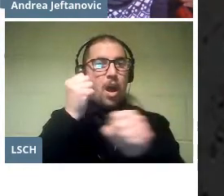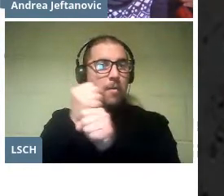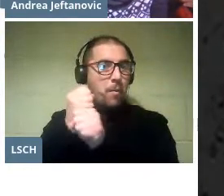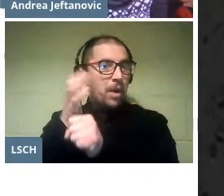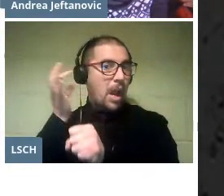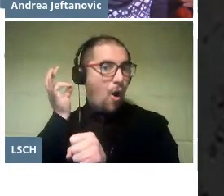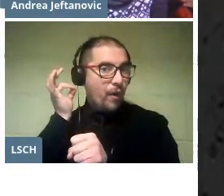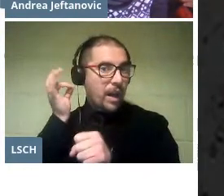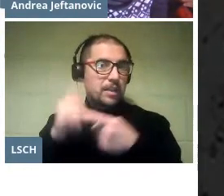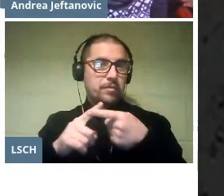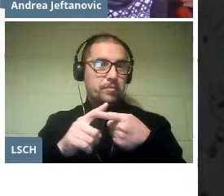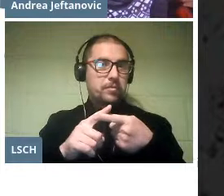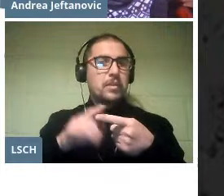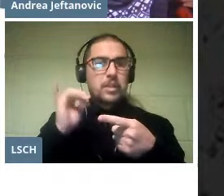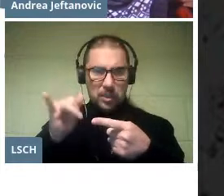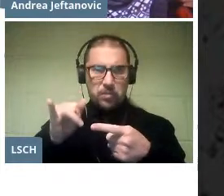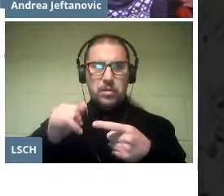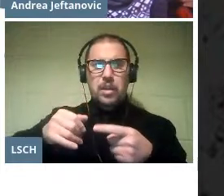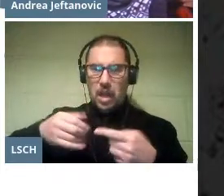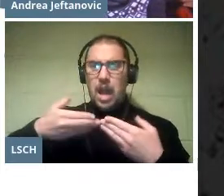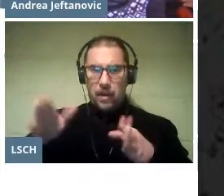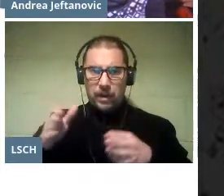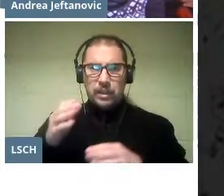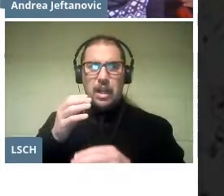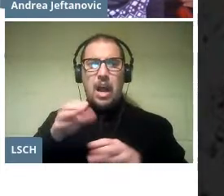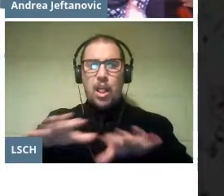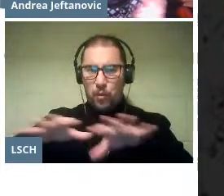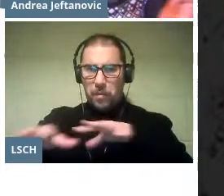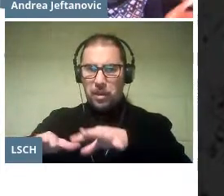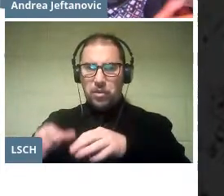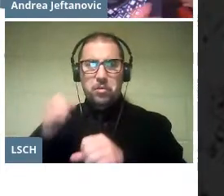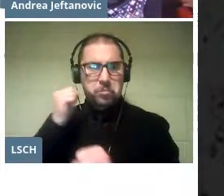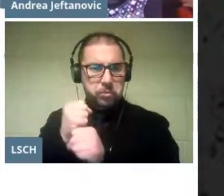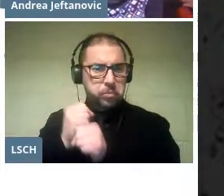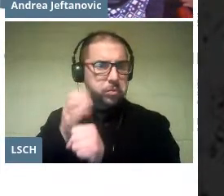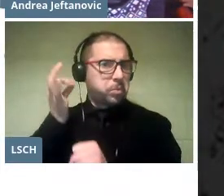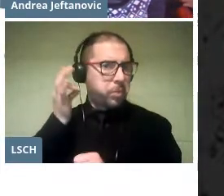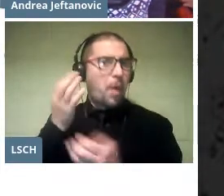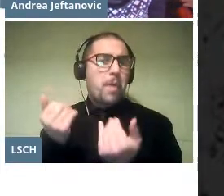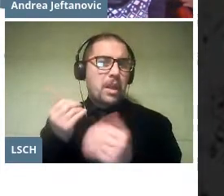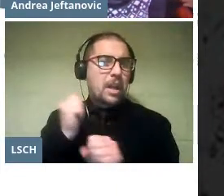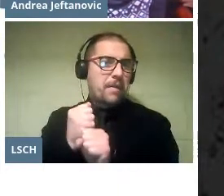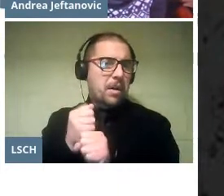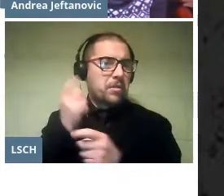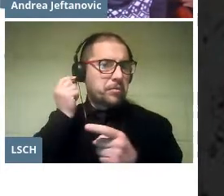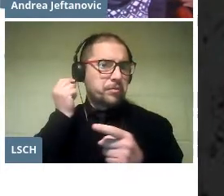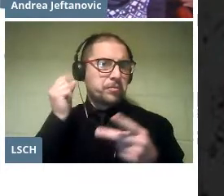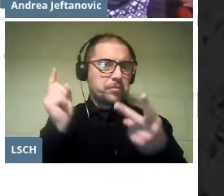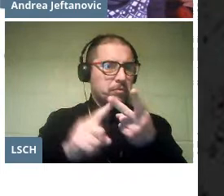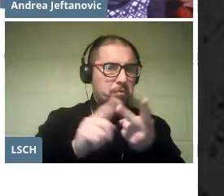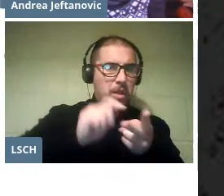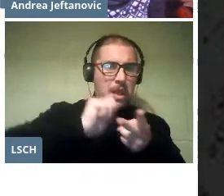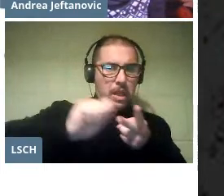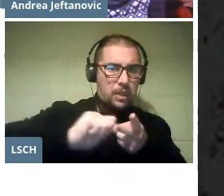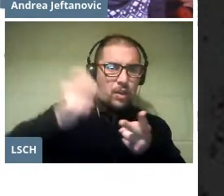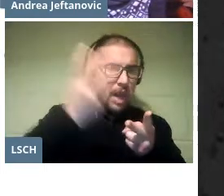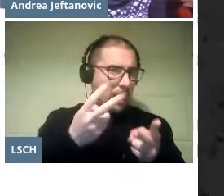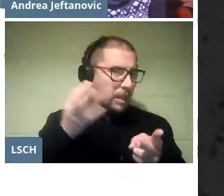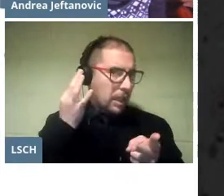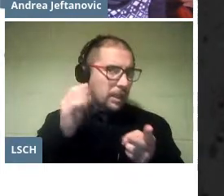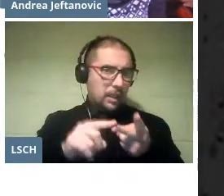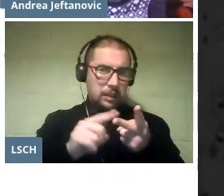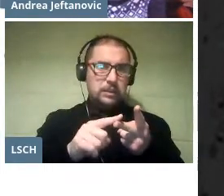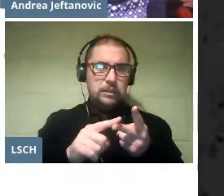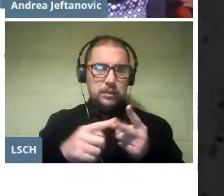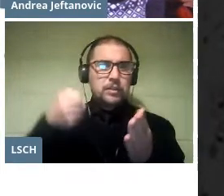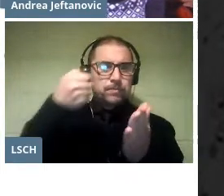quienes siempre han gozado de cierta libertad de movimiento, más bien por necesidad; las escritoras y artistas, quienes han